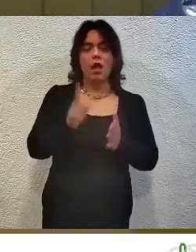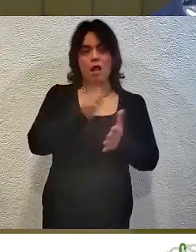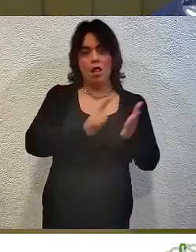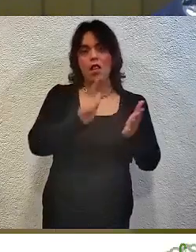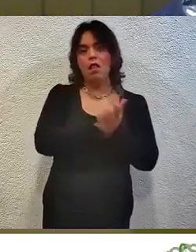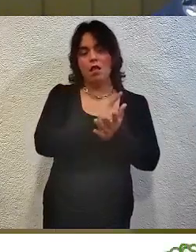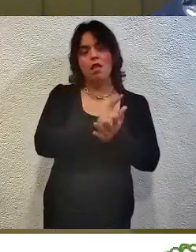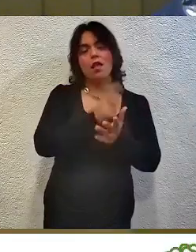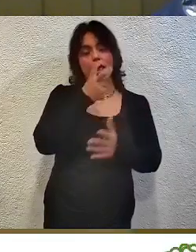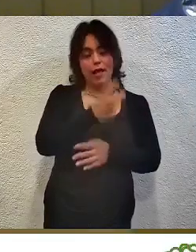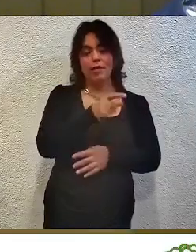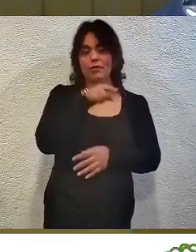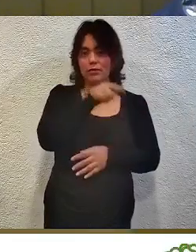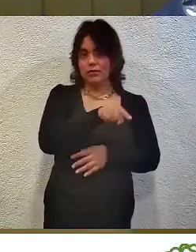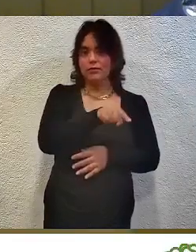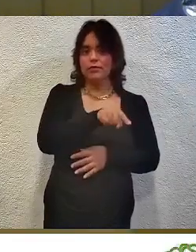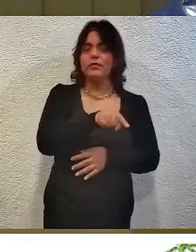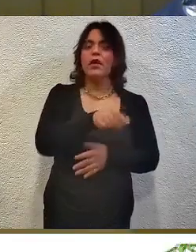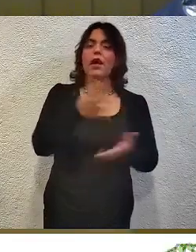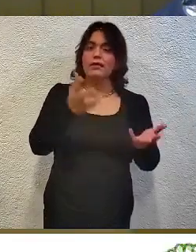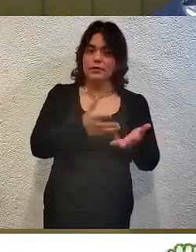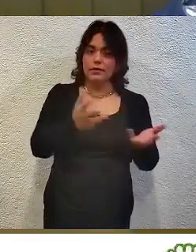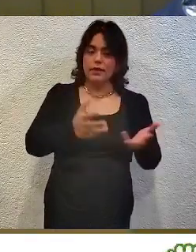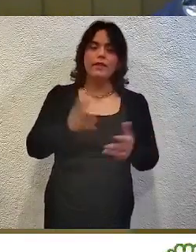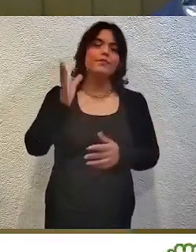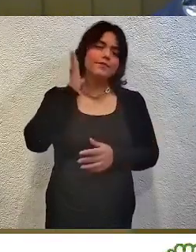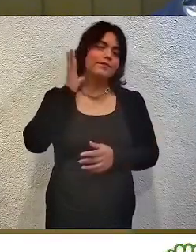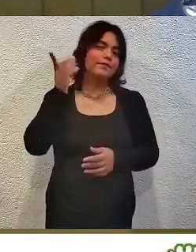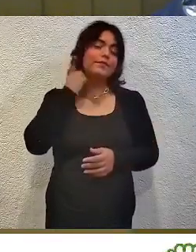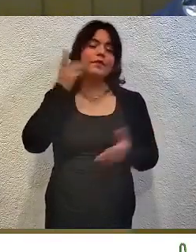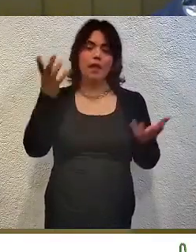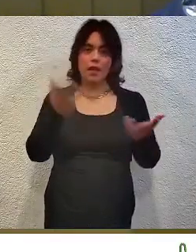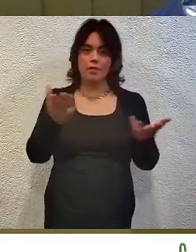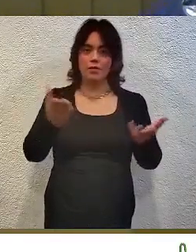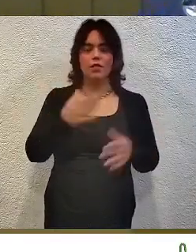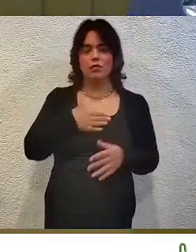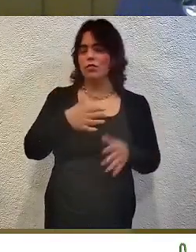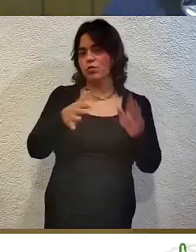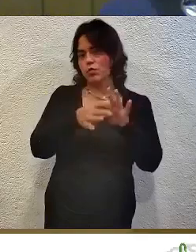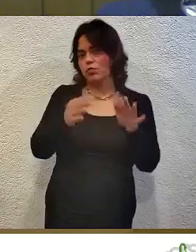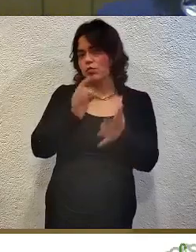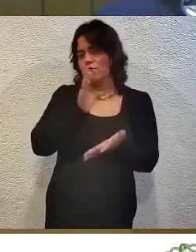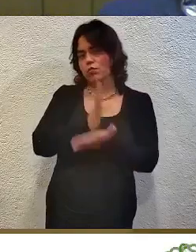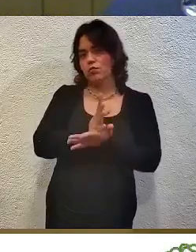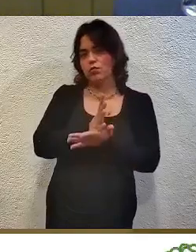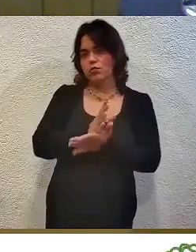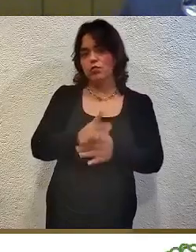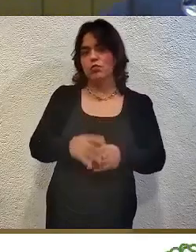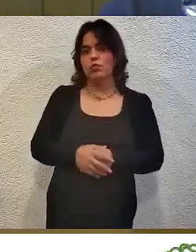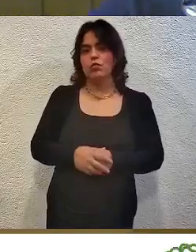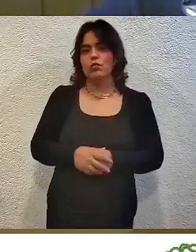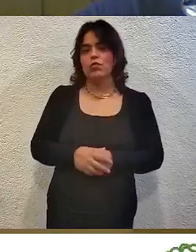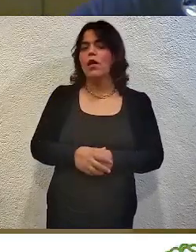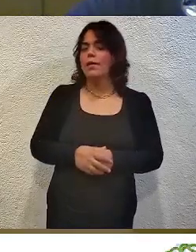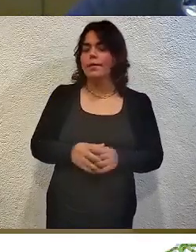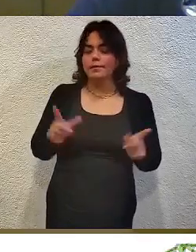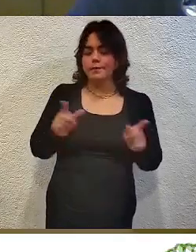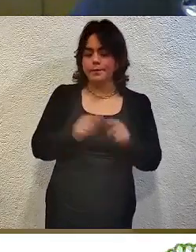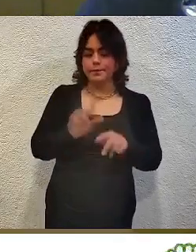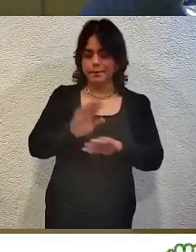¿no? Bueno, nada más quería hacer esa puntualización y también terminar